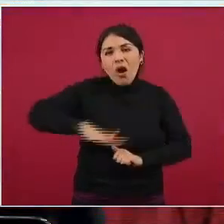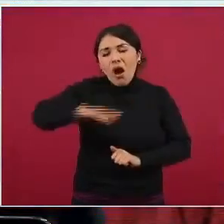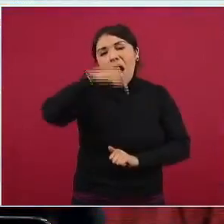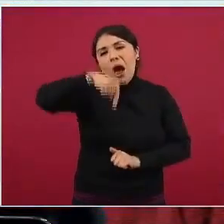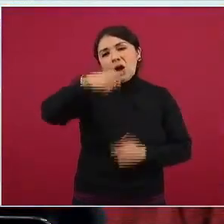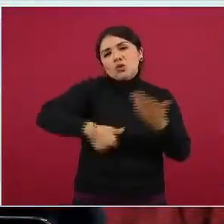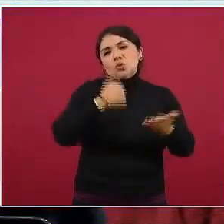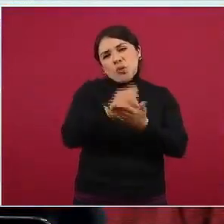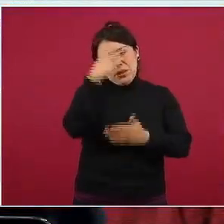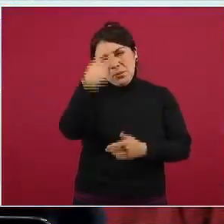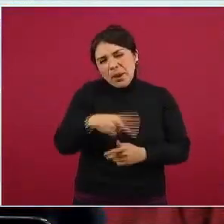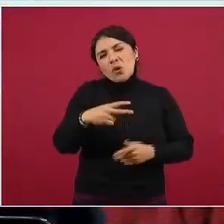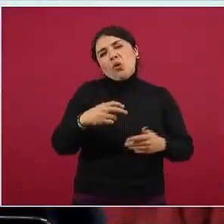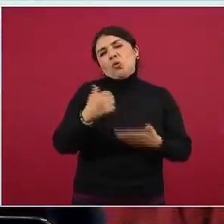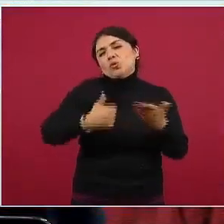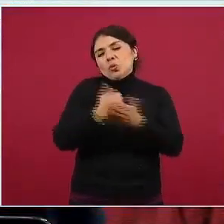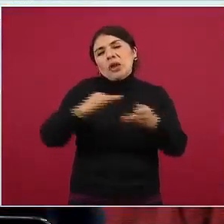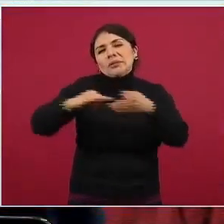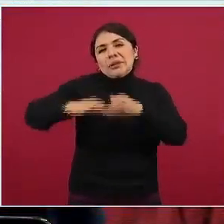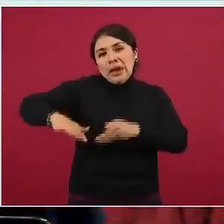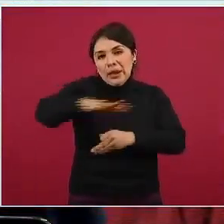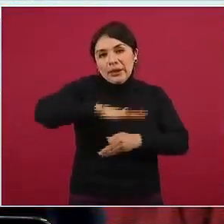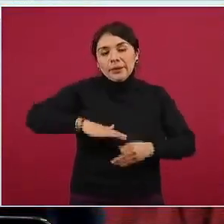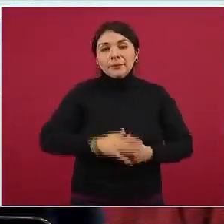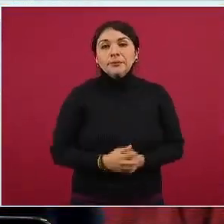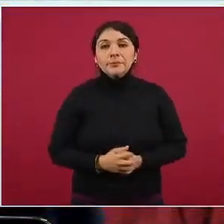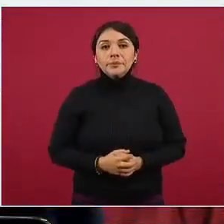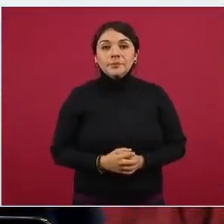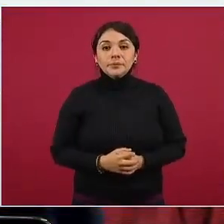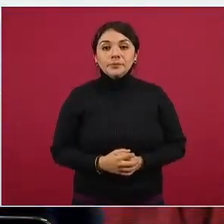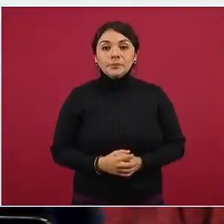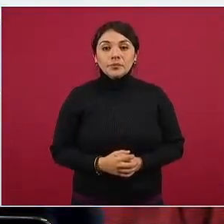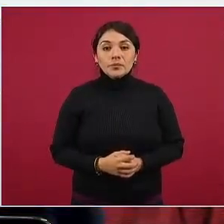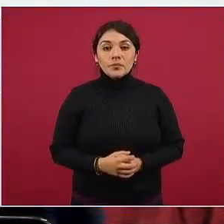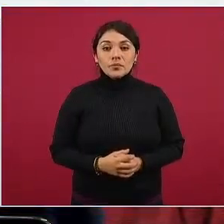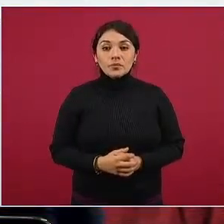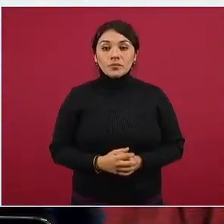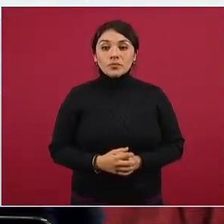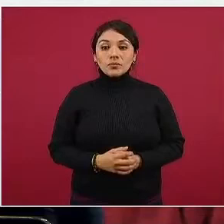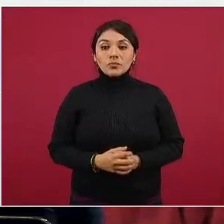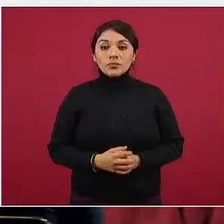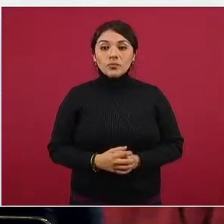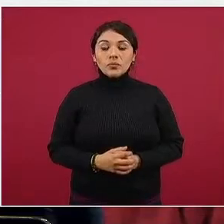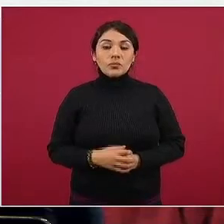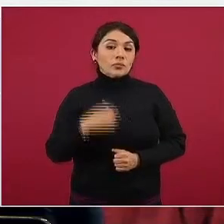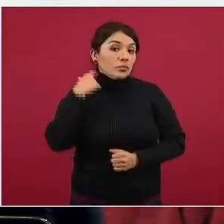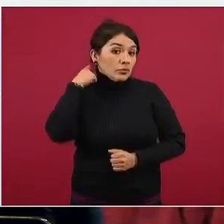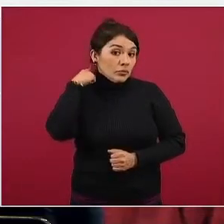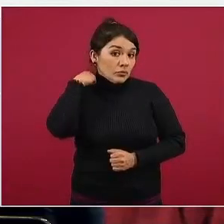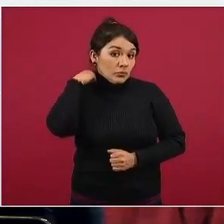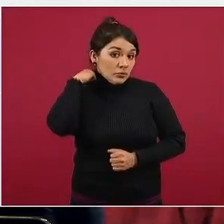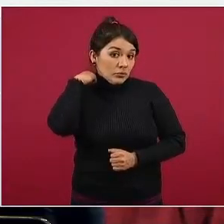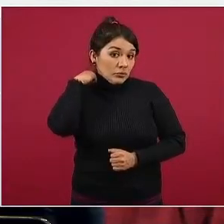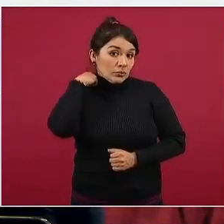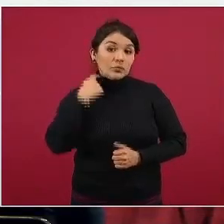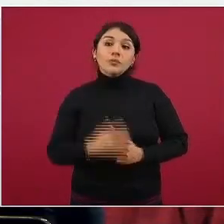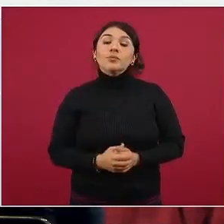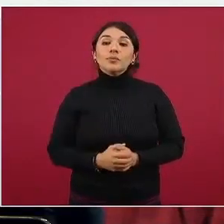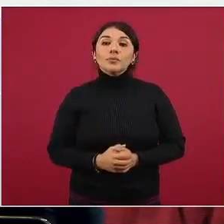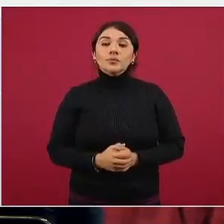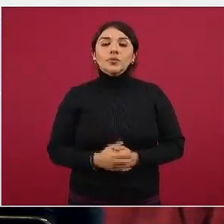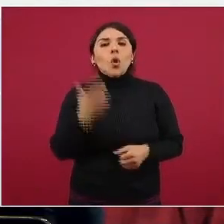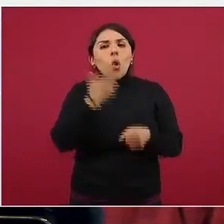zona metropolitana. La siguiente, por favor. En cuanto, esta es la otra gráfica que tenemos, que esto es